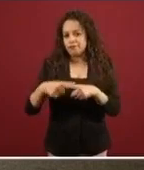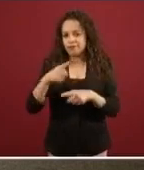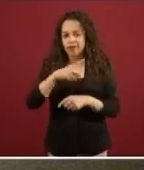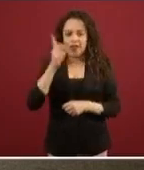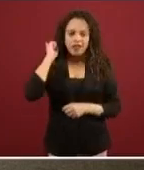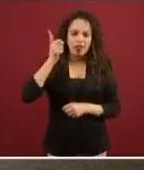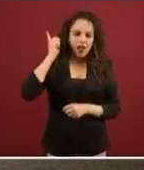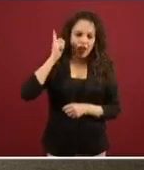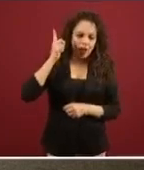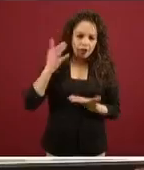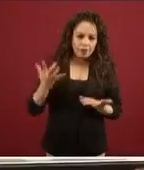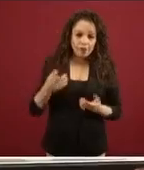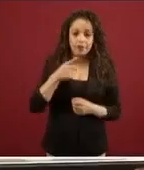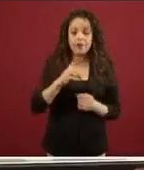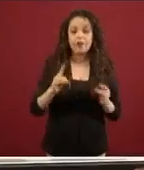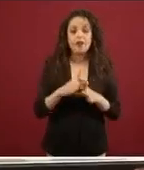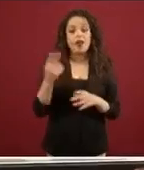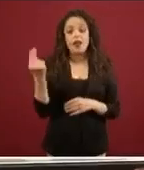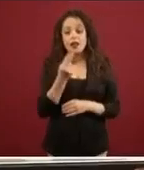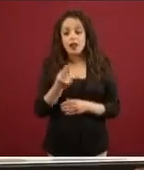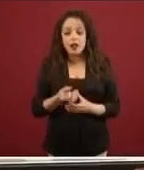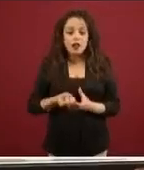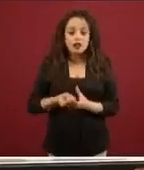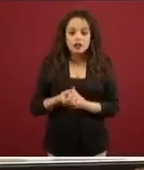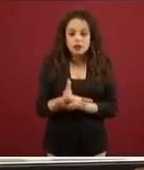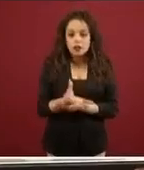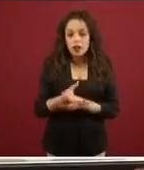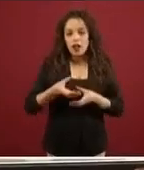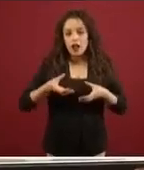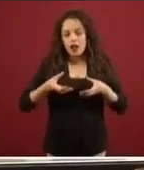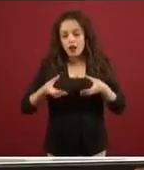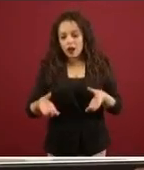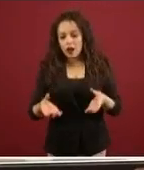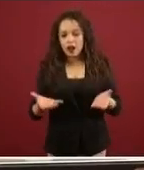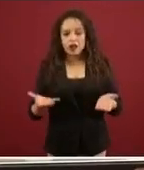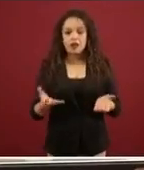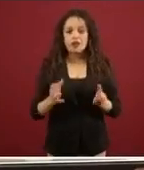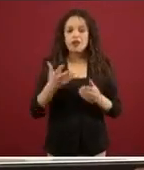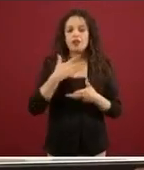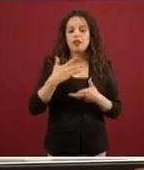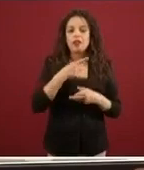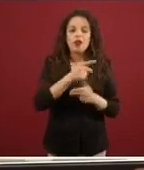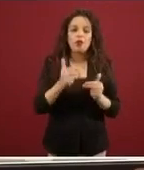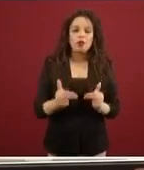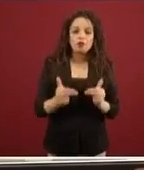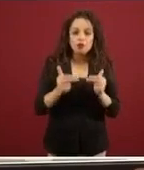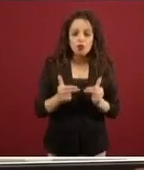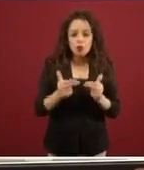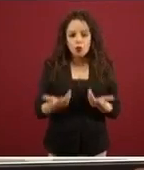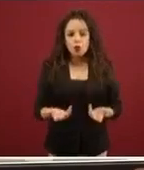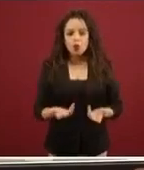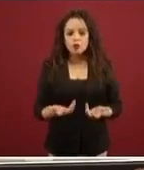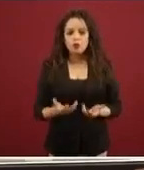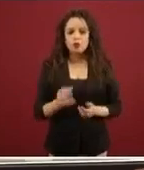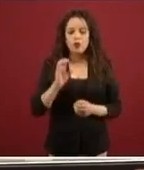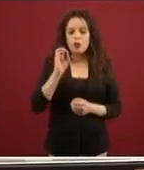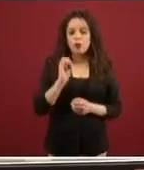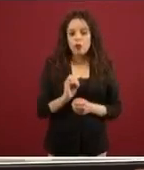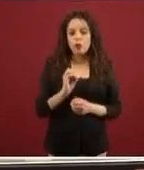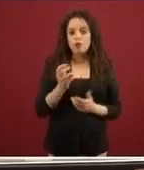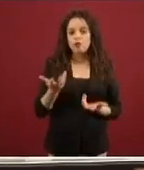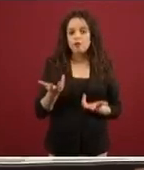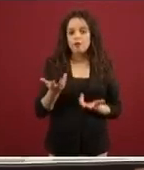necesidades de salir porque había una actividad económica, quizá un pequeño negocio, quizá un comercio